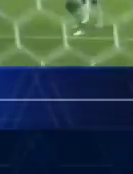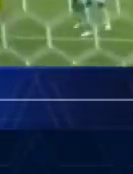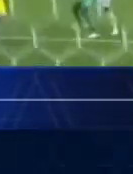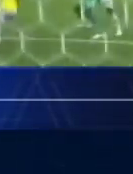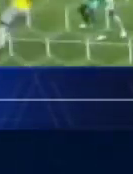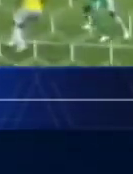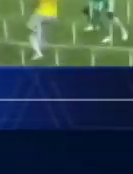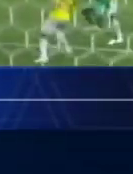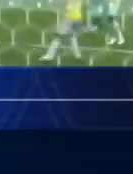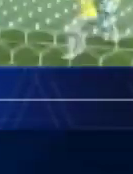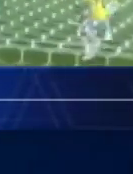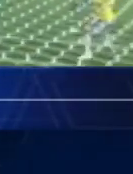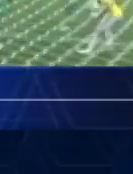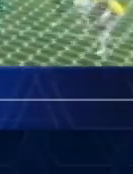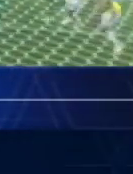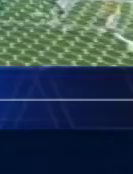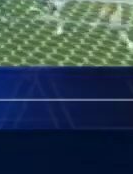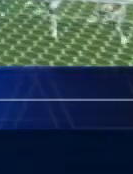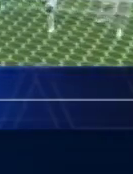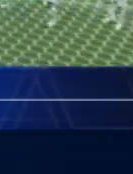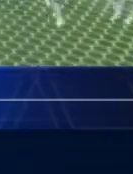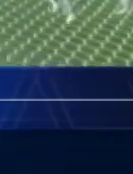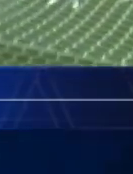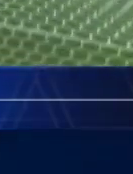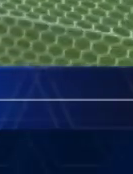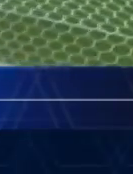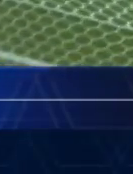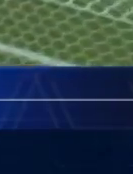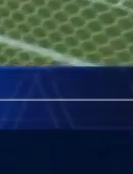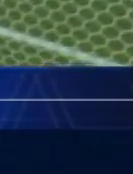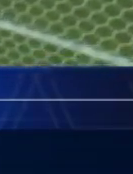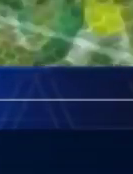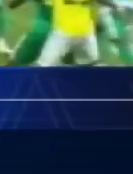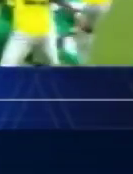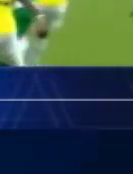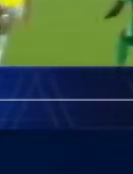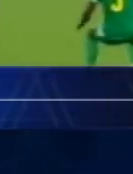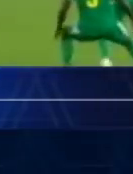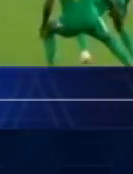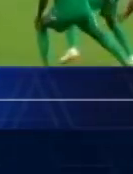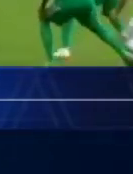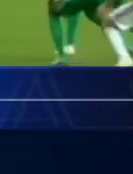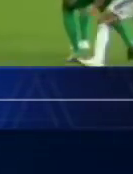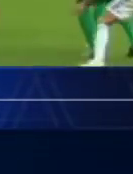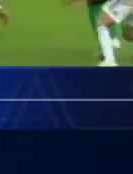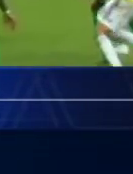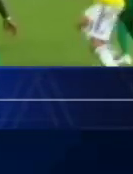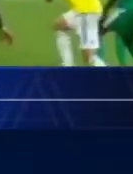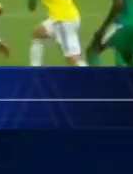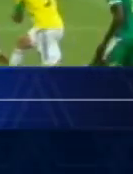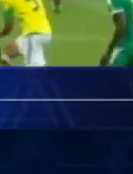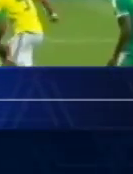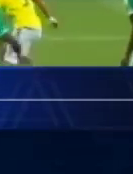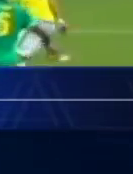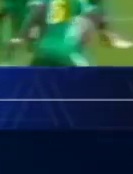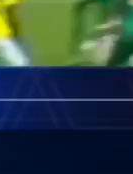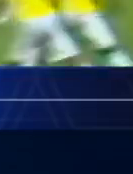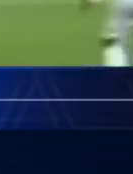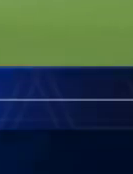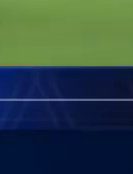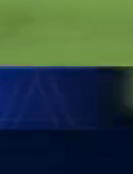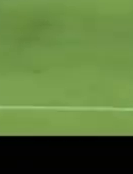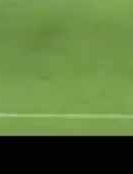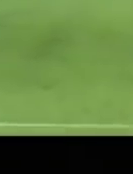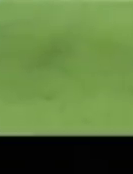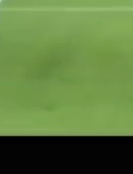de grupos, donde lograron avanzar con un tanto de Jerry Mina en el minuto 74. Por su parte, los Leones de la Teranga se